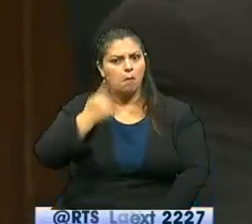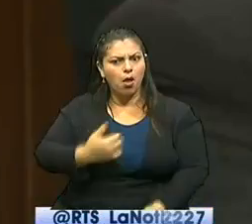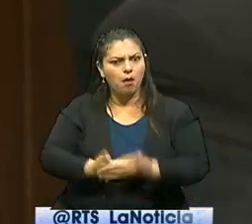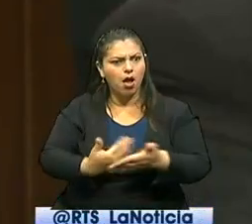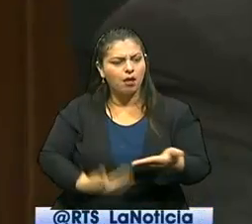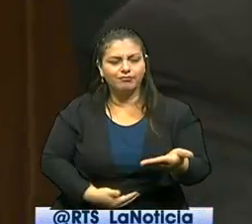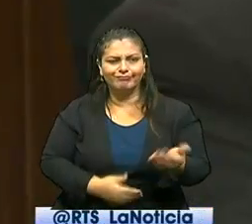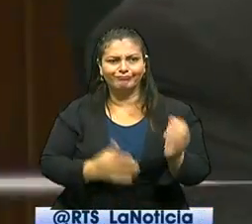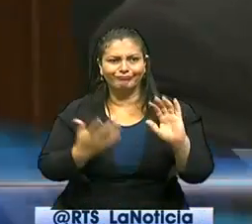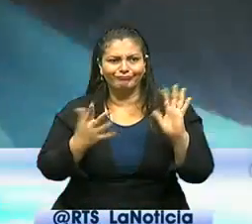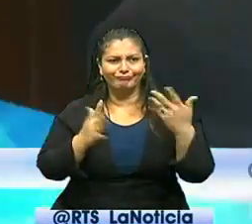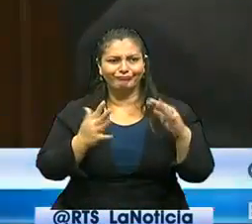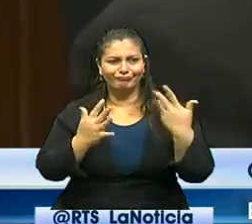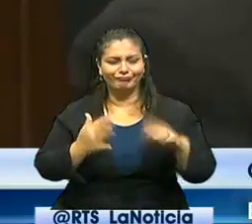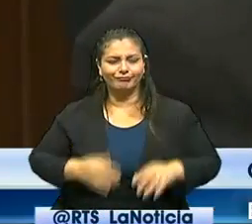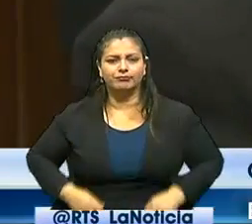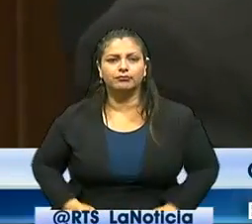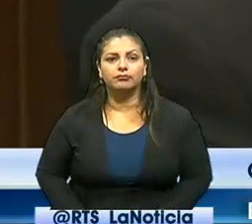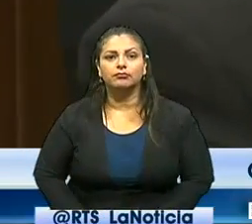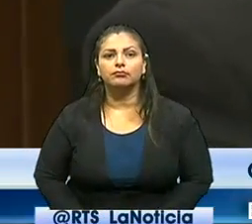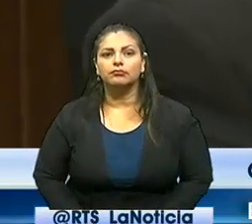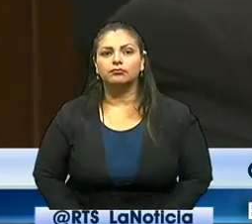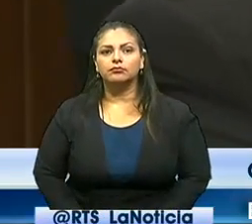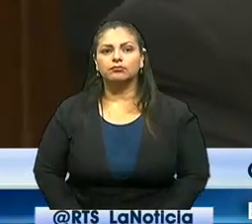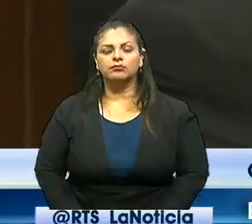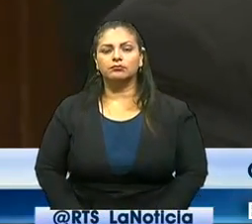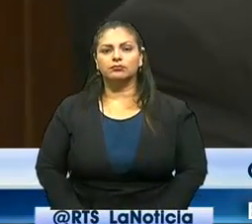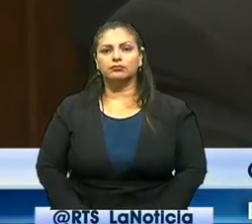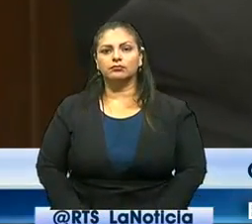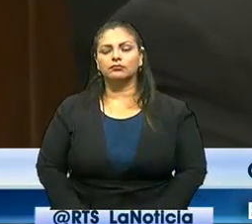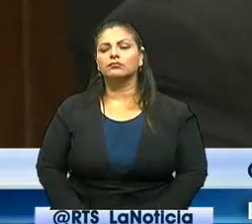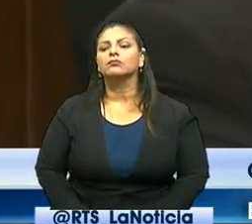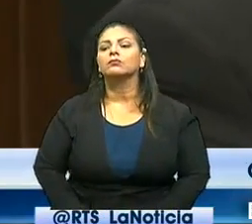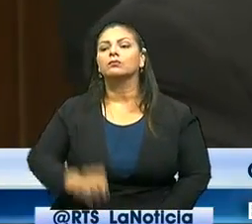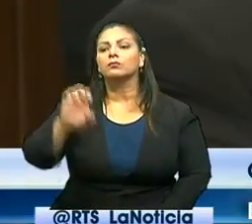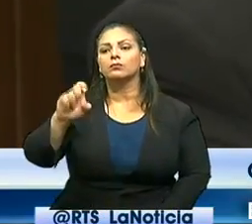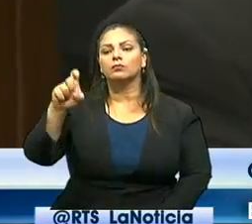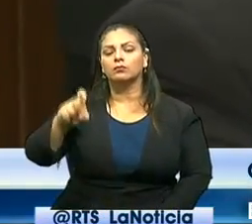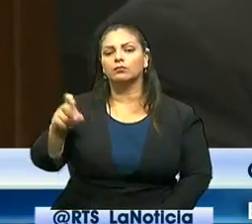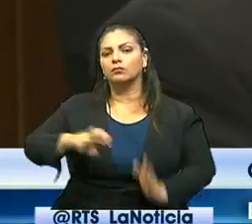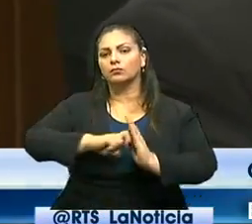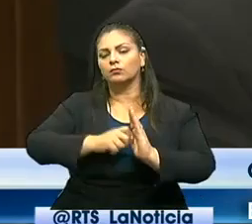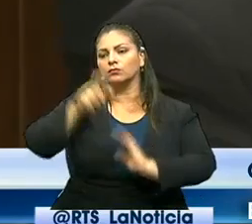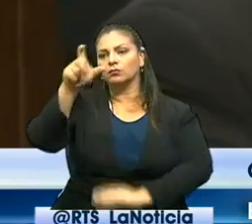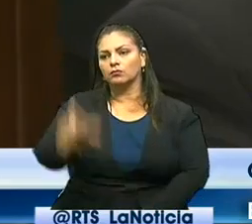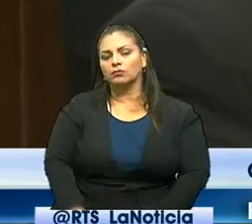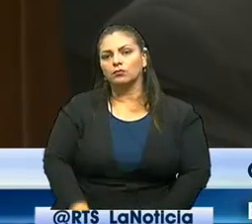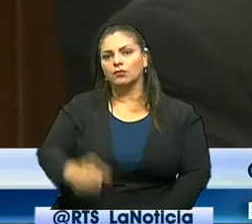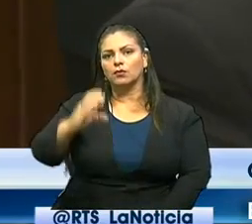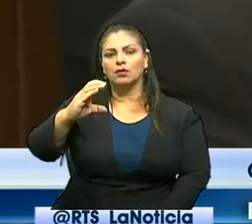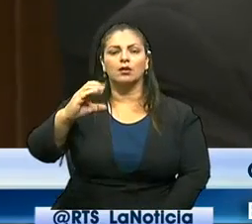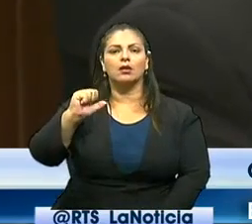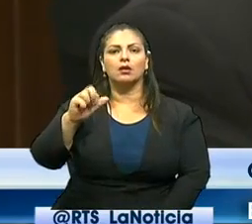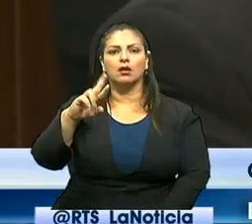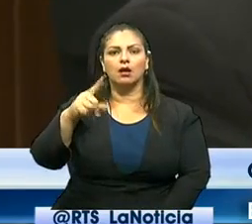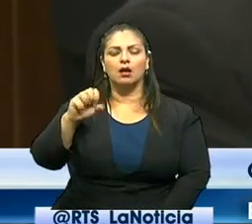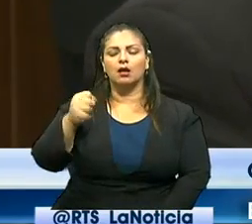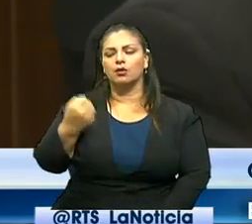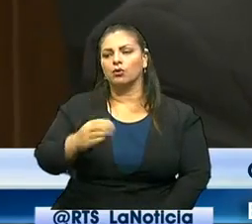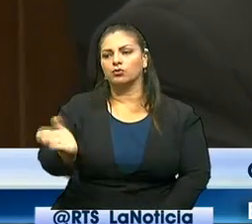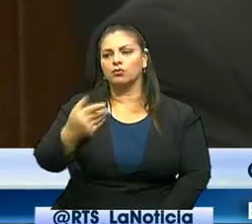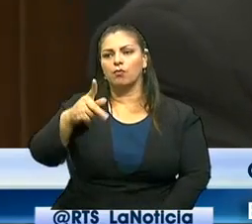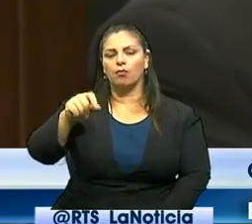La indagación que se inicia contra el ex contralor Polit la inicia ya la administración del